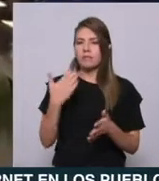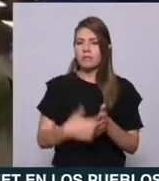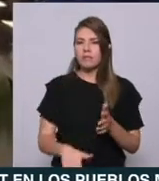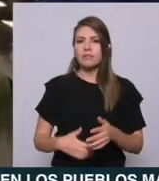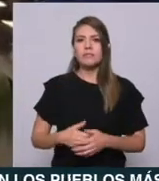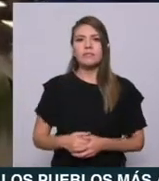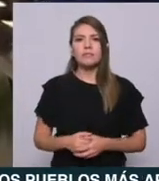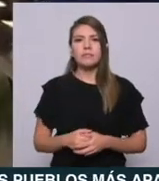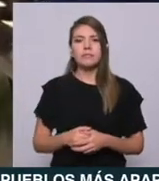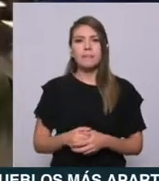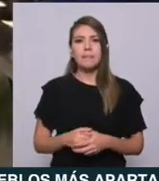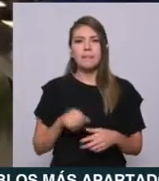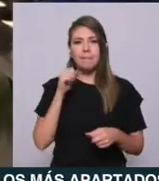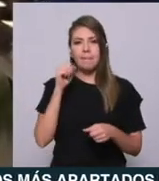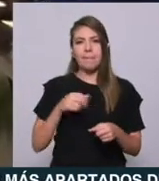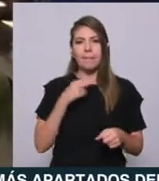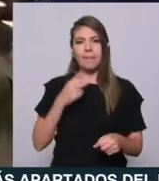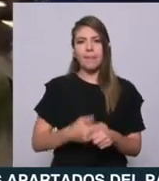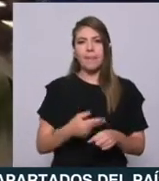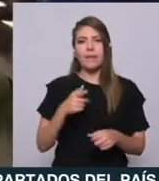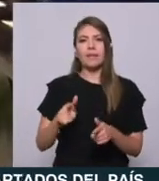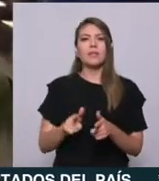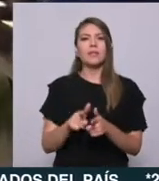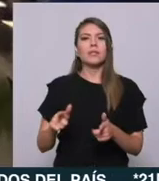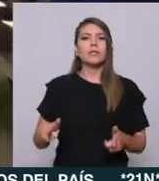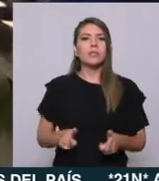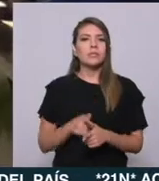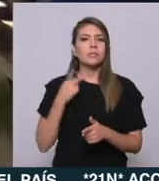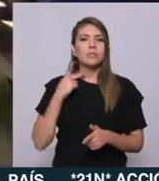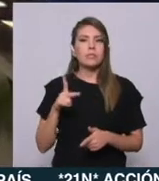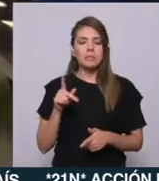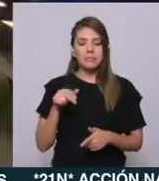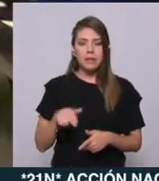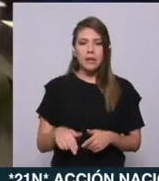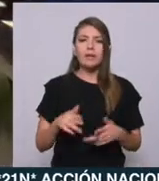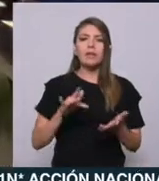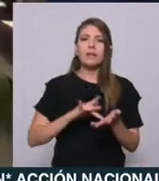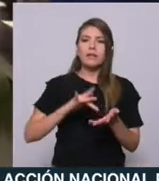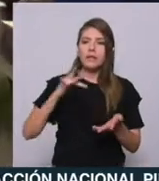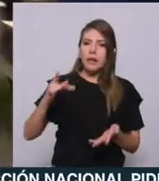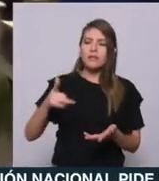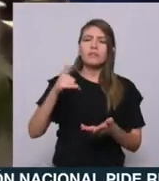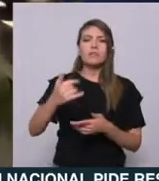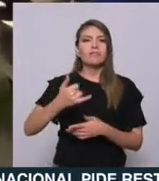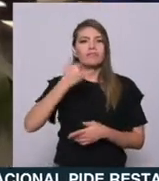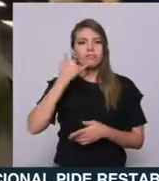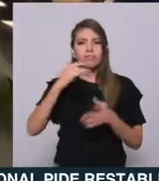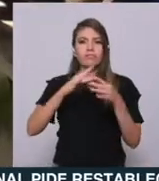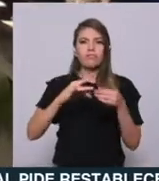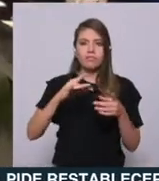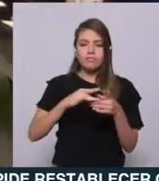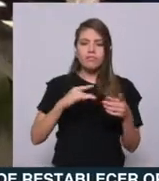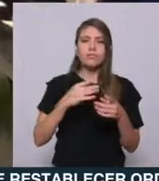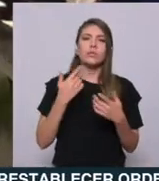Secretario General del PAN, Héctor Larios, pues muchísimas gracias por habernos tomado la llamada esta